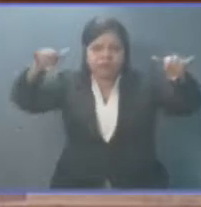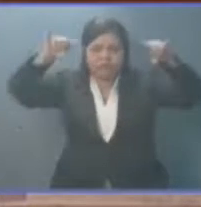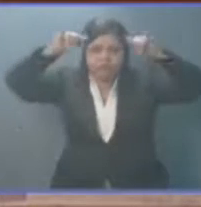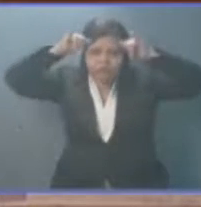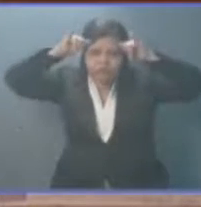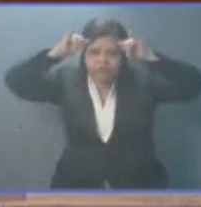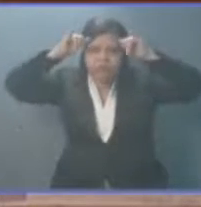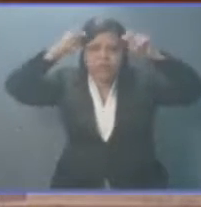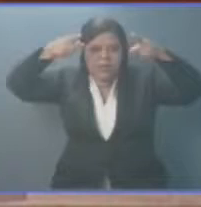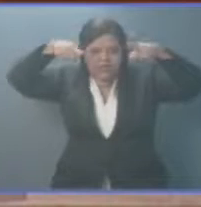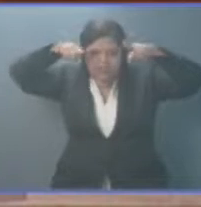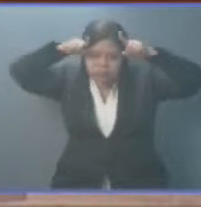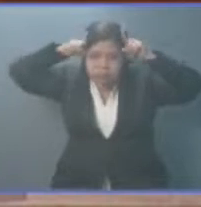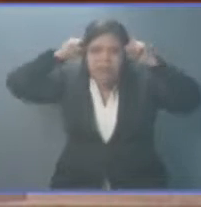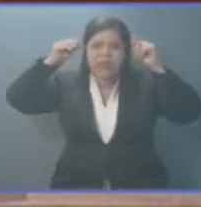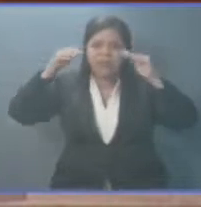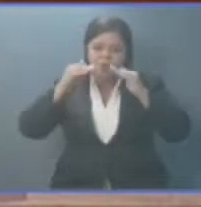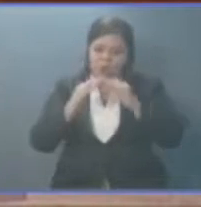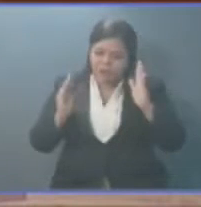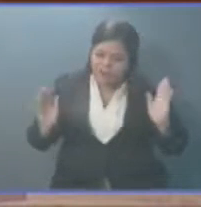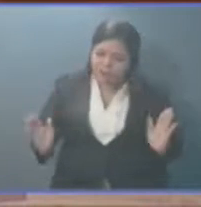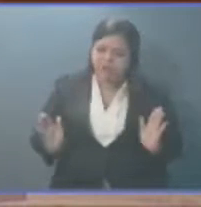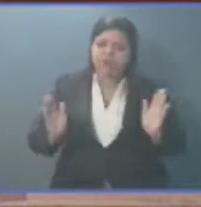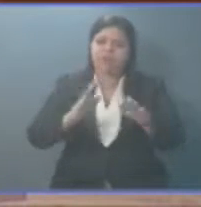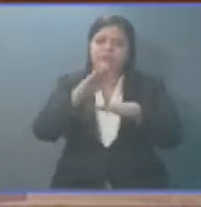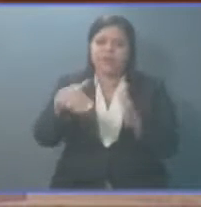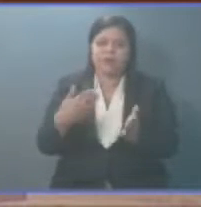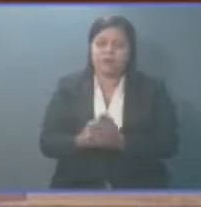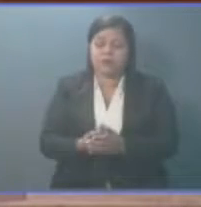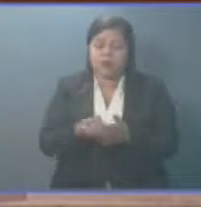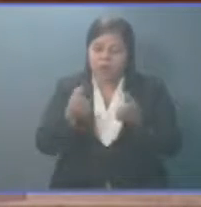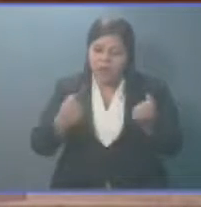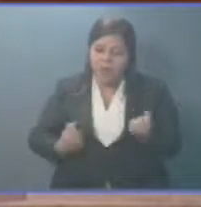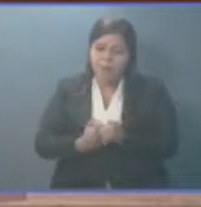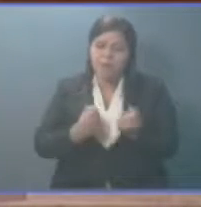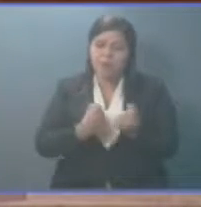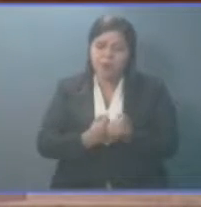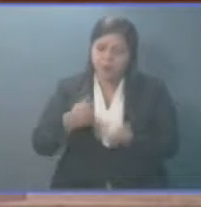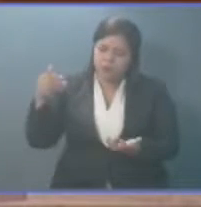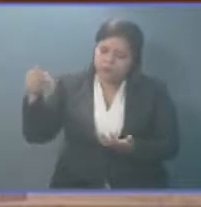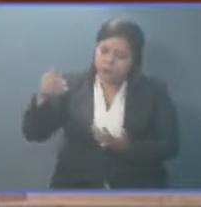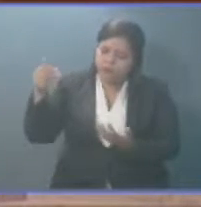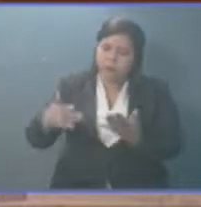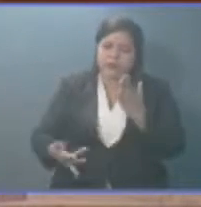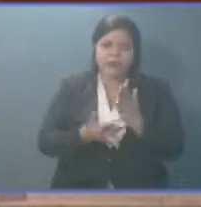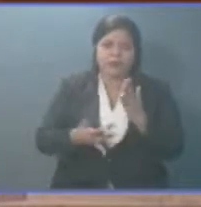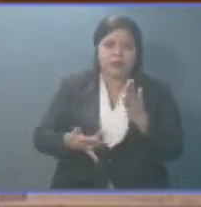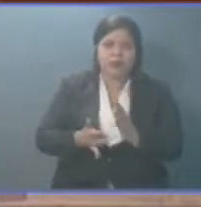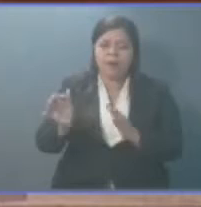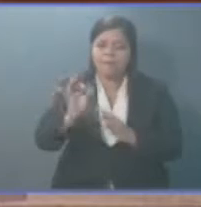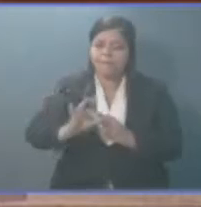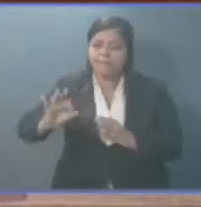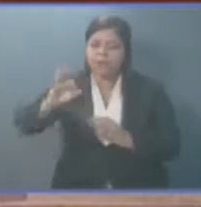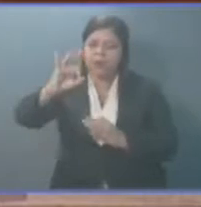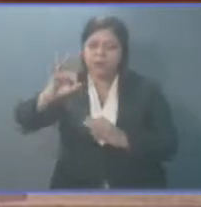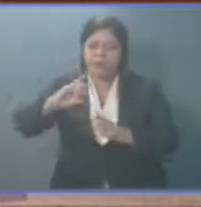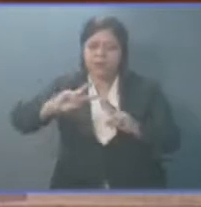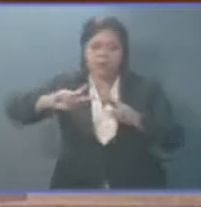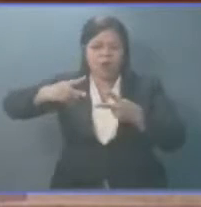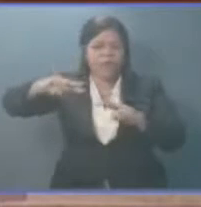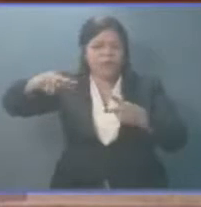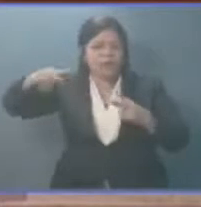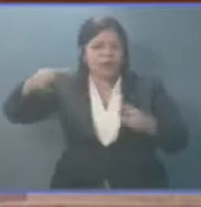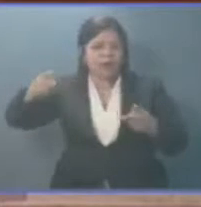del desarrollo de las importantes acciones que incluyen asistencia y capacitación técnica a la promoción del mejoramiento genético del alto